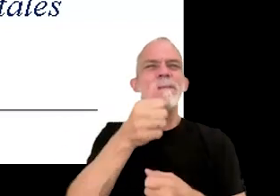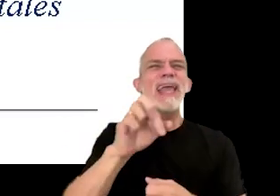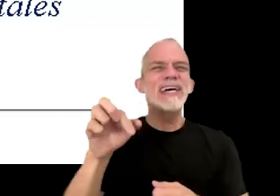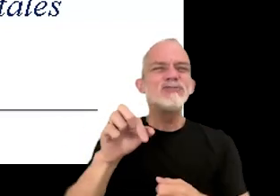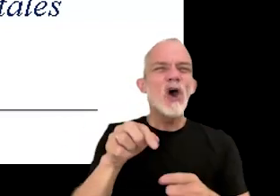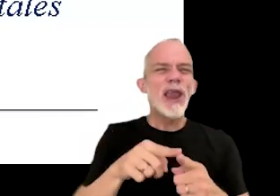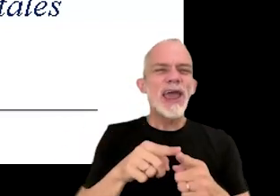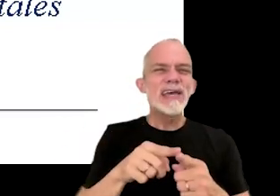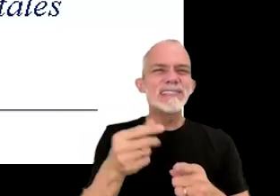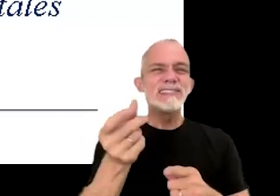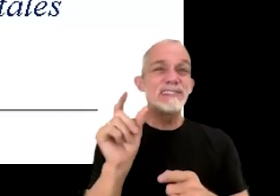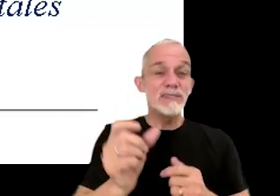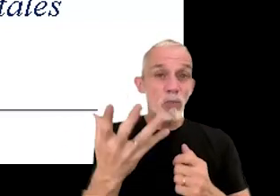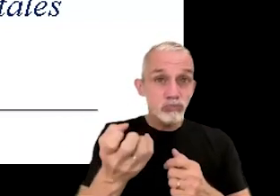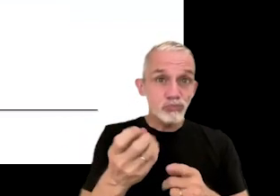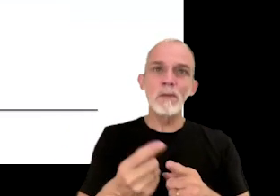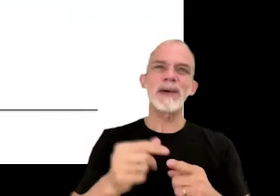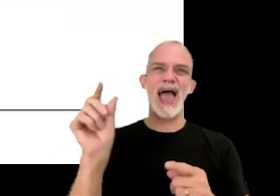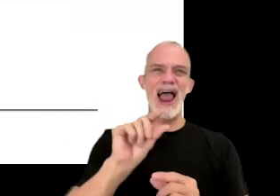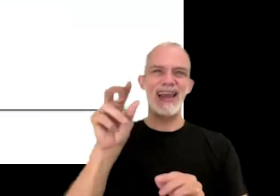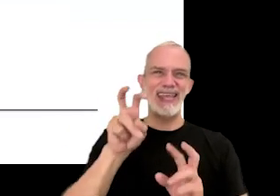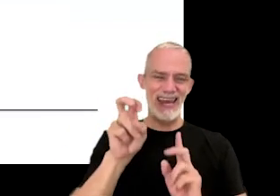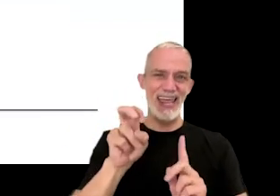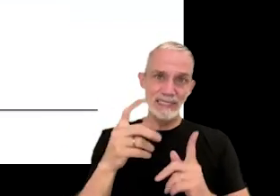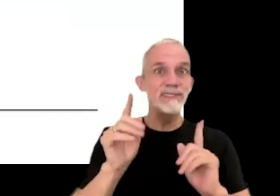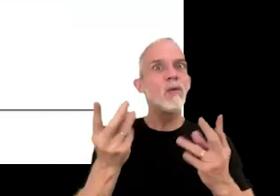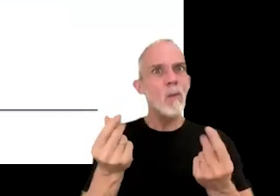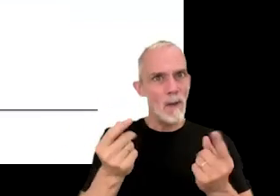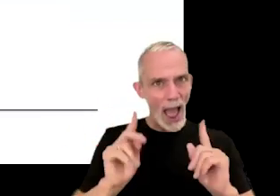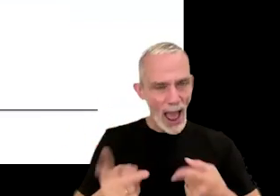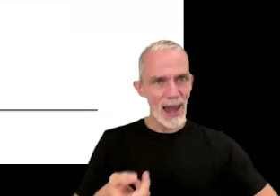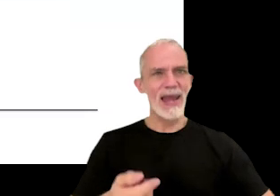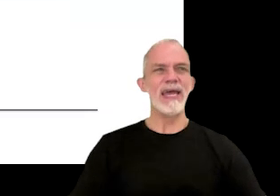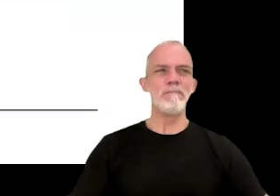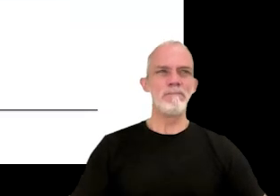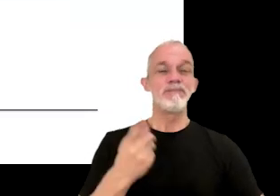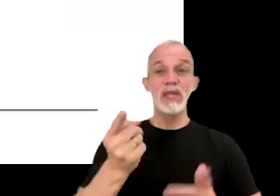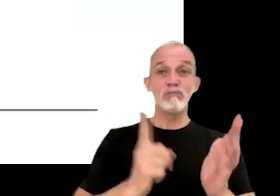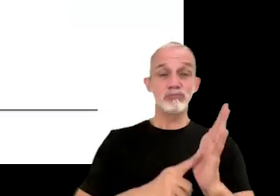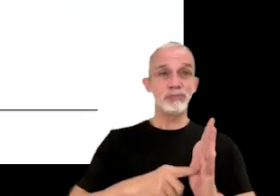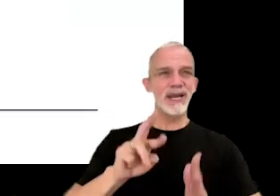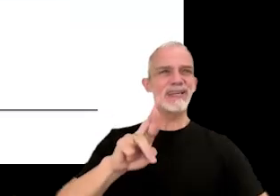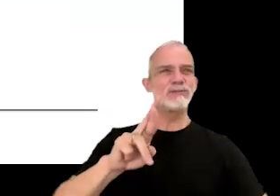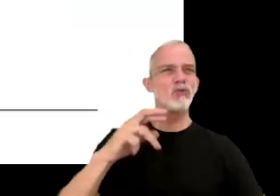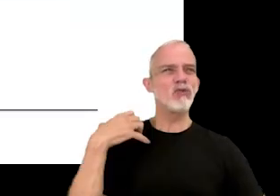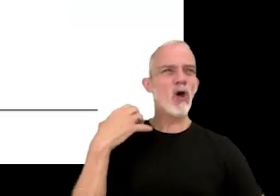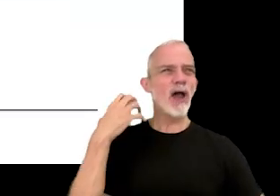móviles destinadas a tal fin. Aquí la resolución